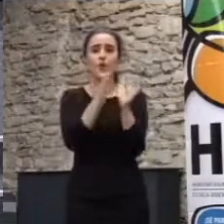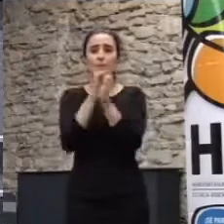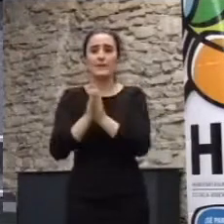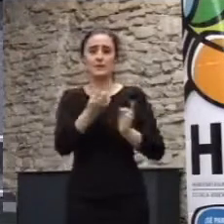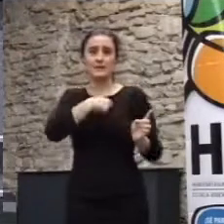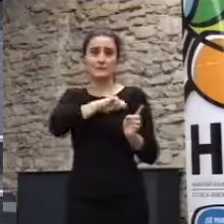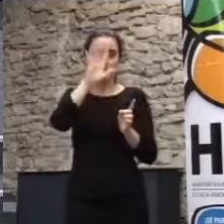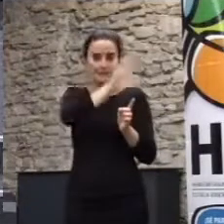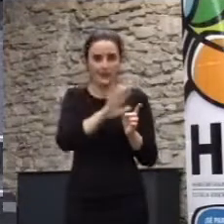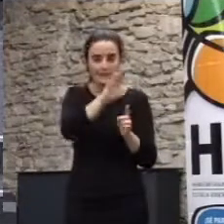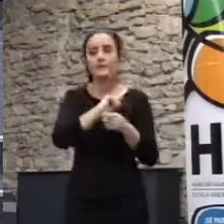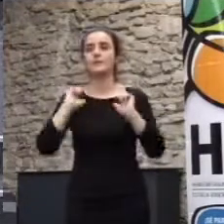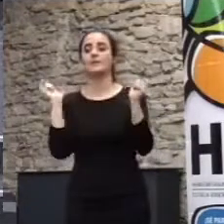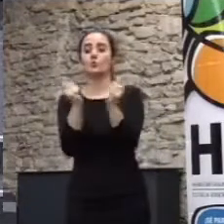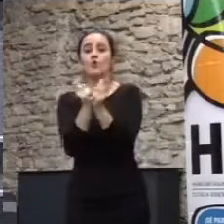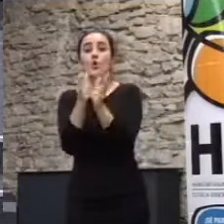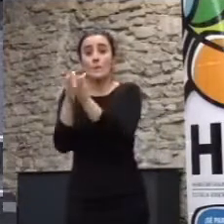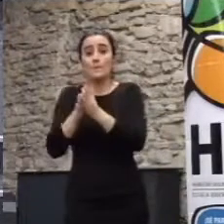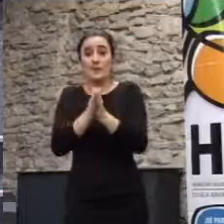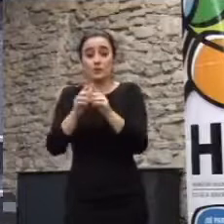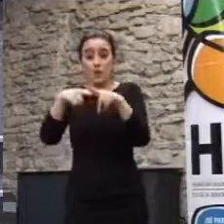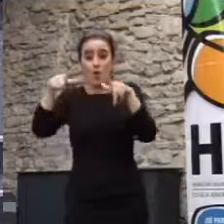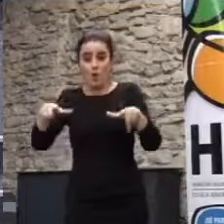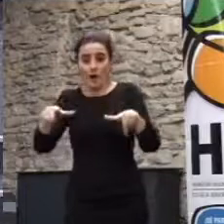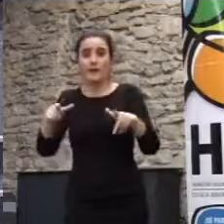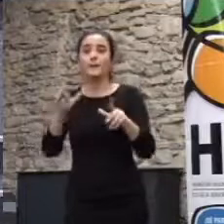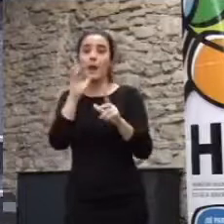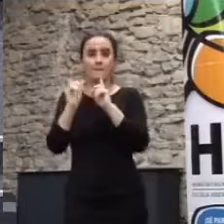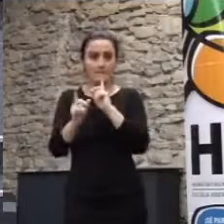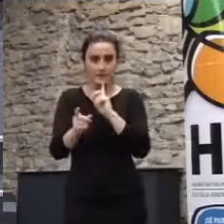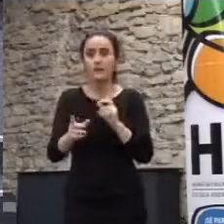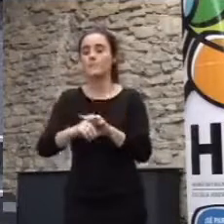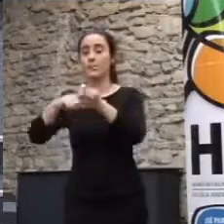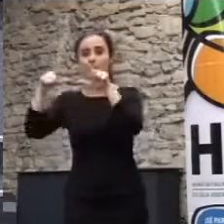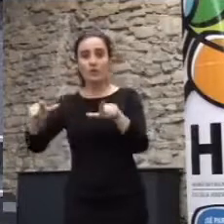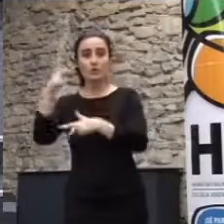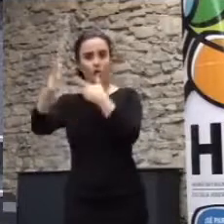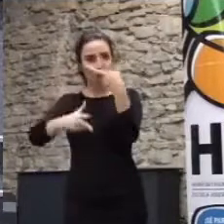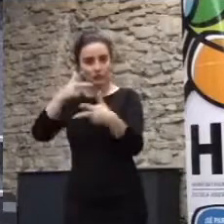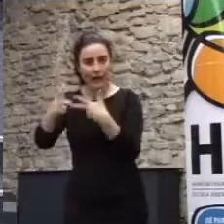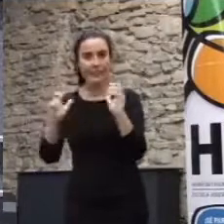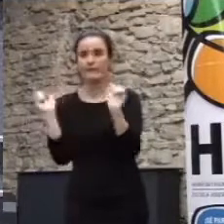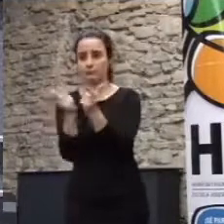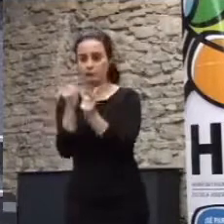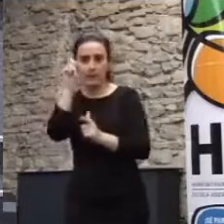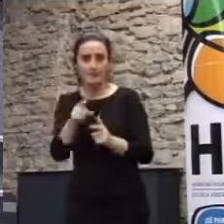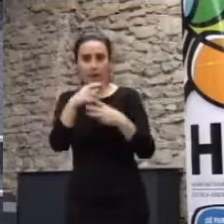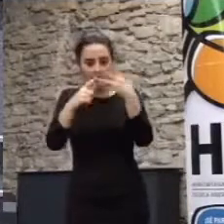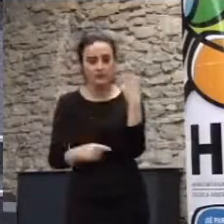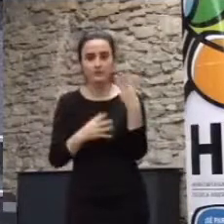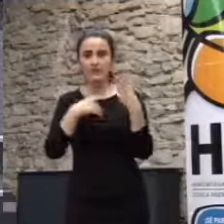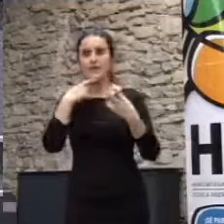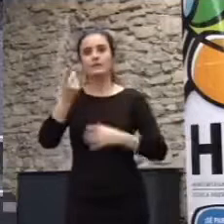España, otra con mis compañeros de local ahora en Bilbao, otra con mis compañeros de Euskadi. ¿Y qué hacemos? Pues ponemos en